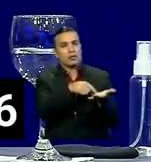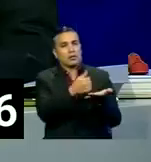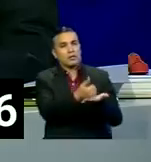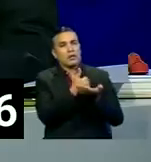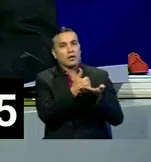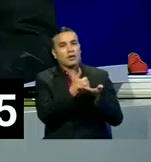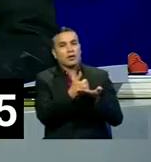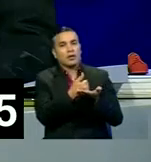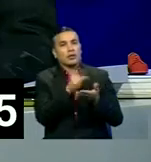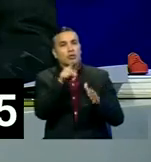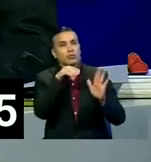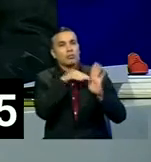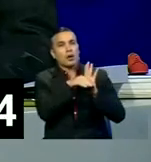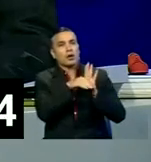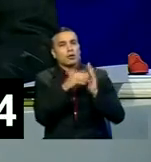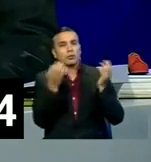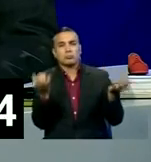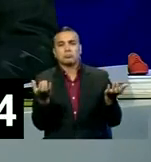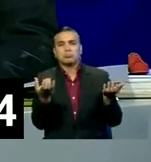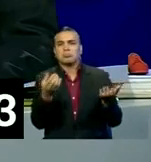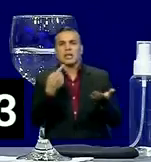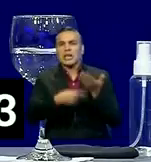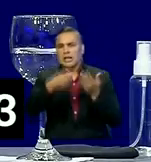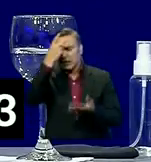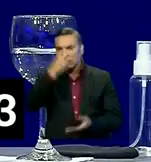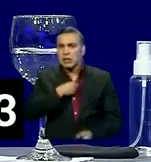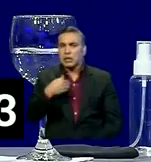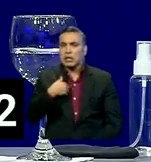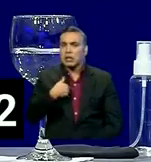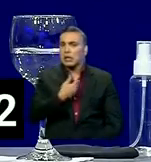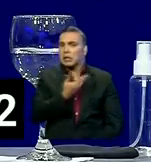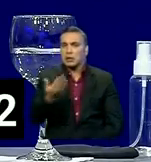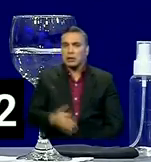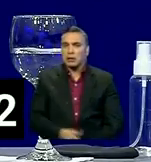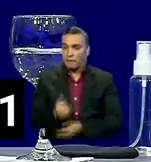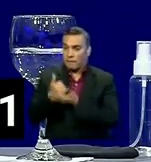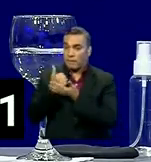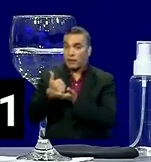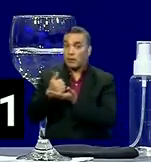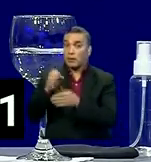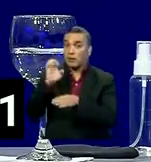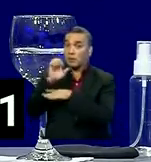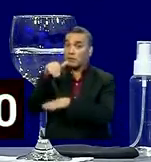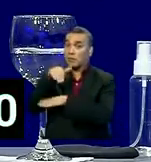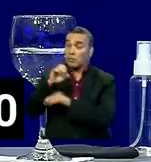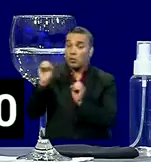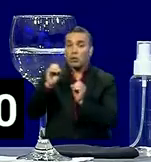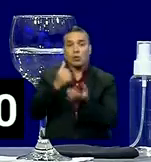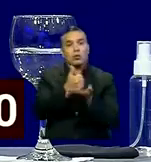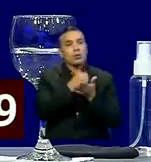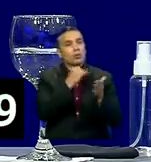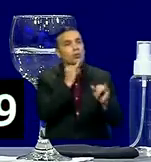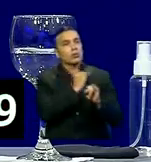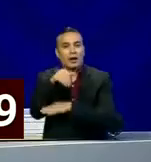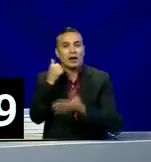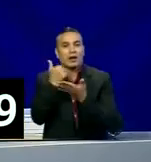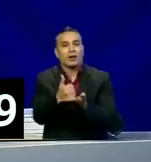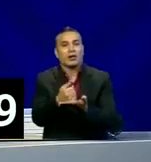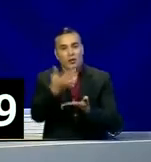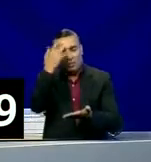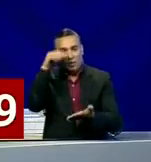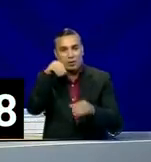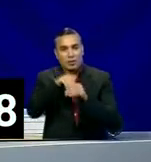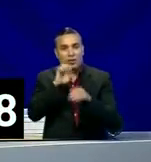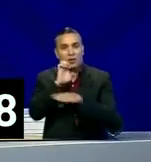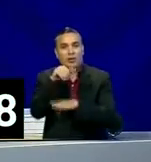su banco, ¿qué decisión adoptaría? ¿Beneficiaría al país o a su institución financiera? El Ecuador me